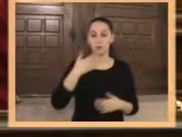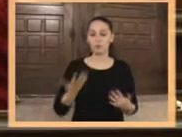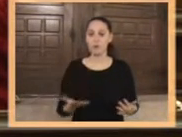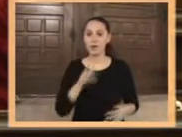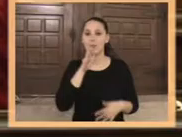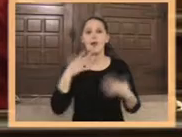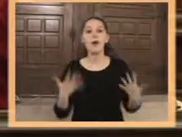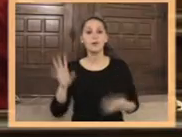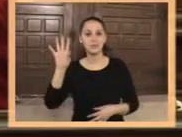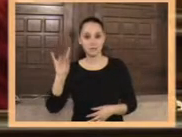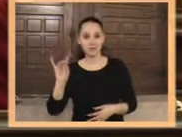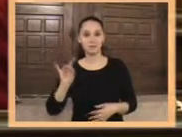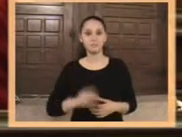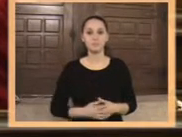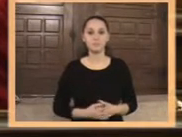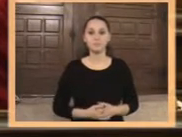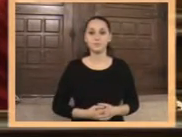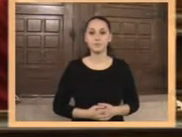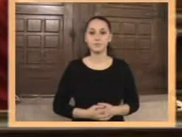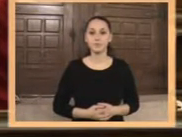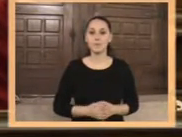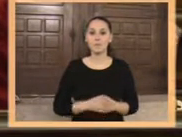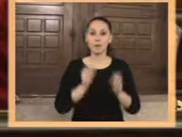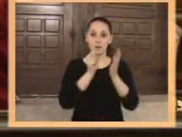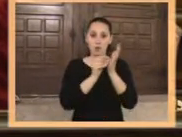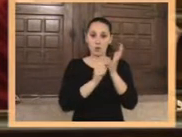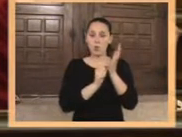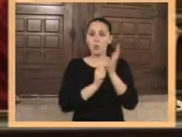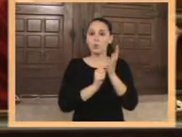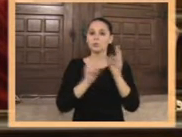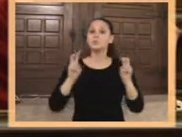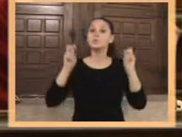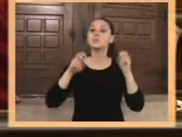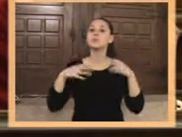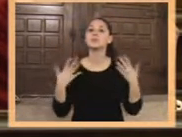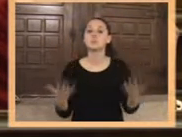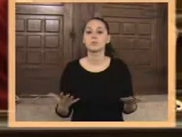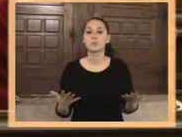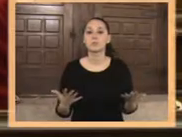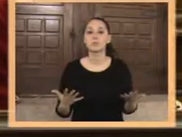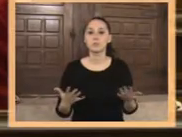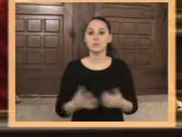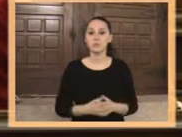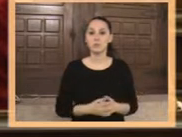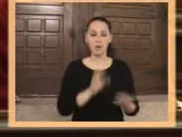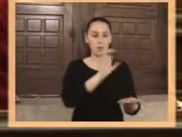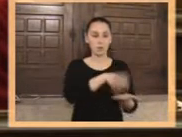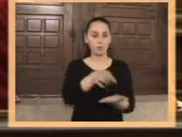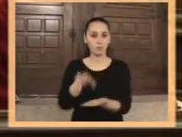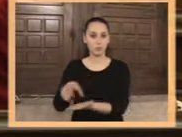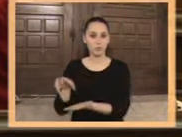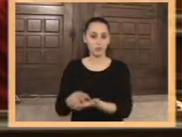Se introduce también una clasificación de puestos. Y en el caso de la alimentación se distinguen dos